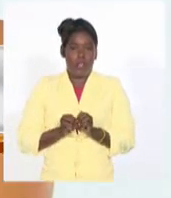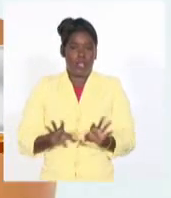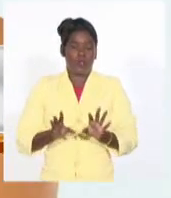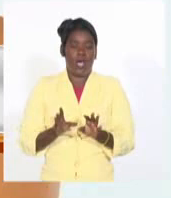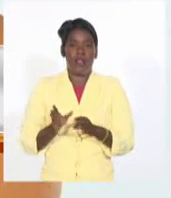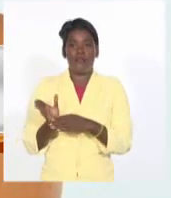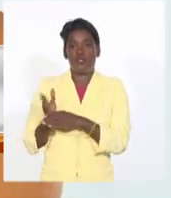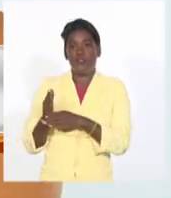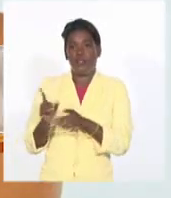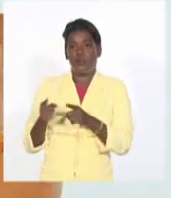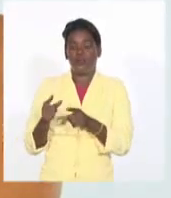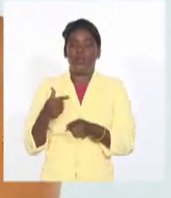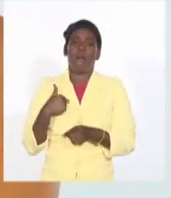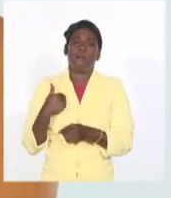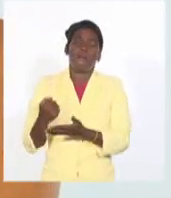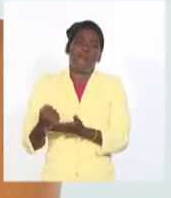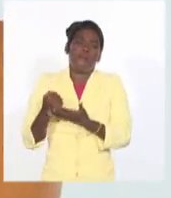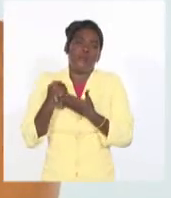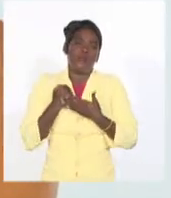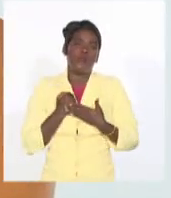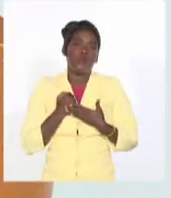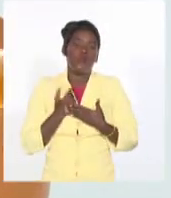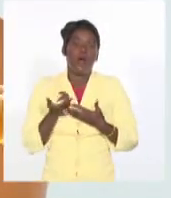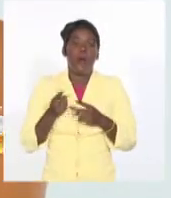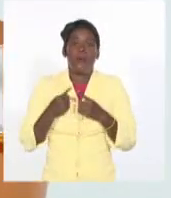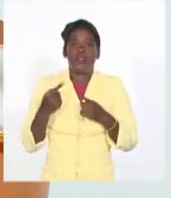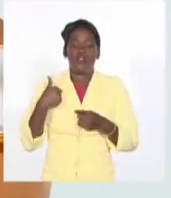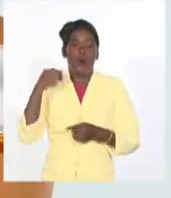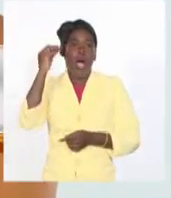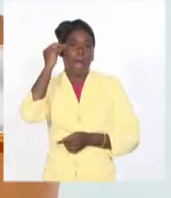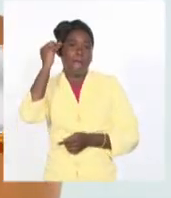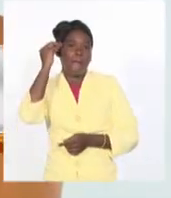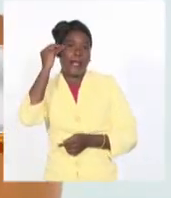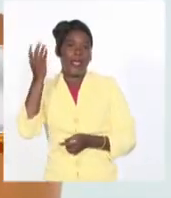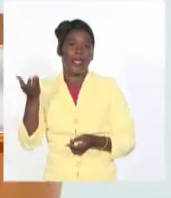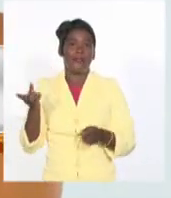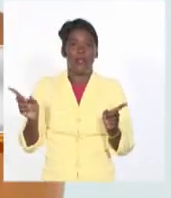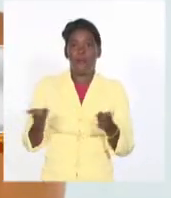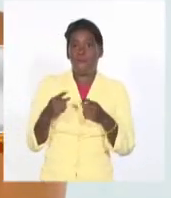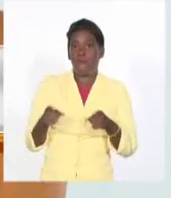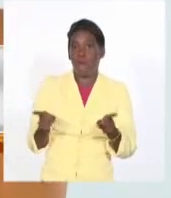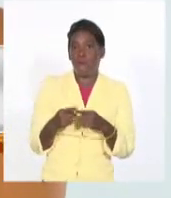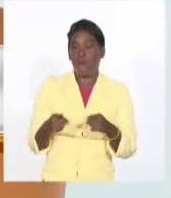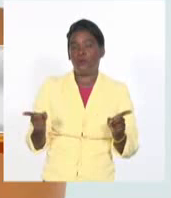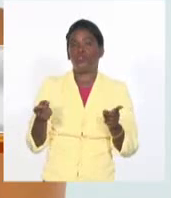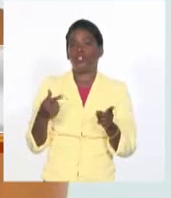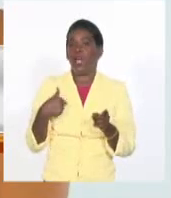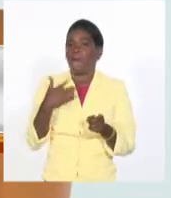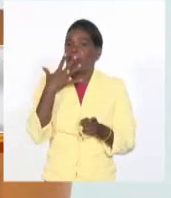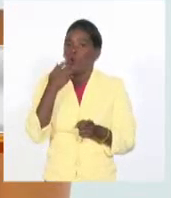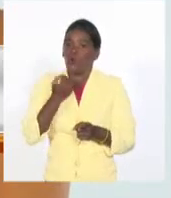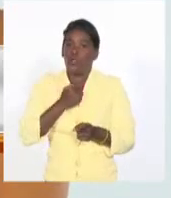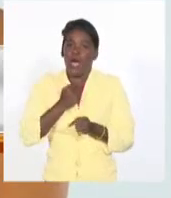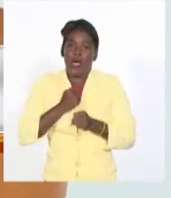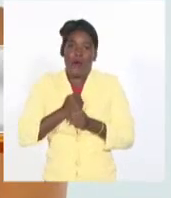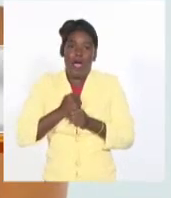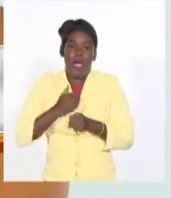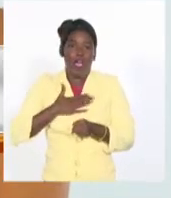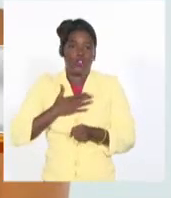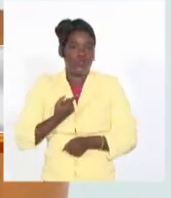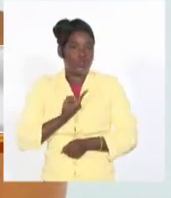géneros. Ayudarme con los programas, aprender a trabajar yo sola, a independizarme como